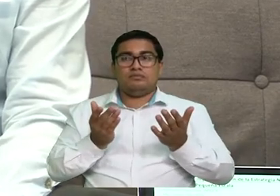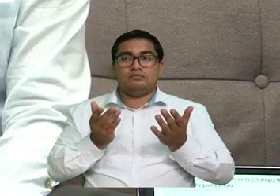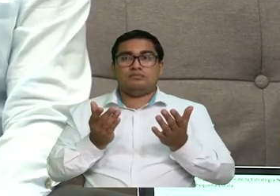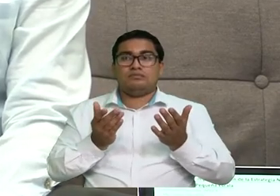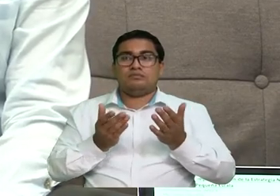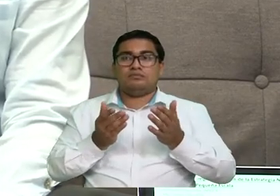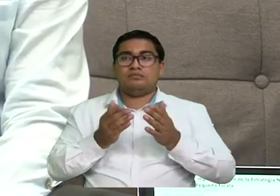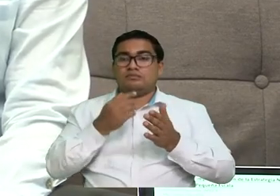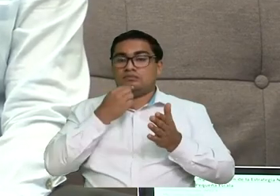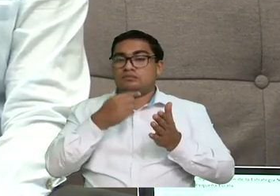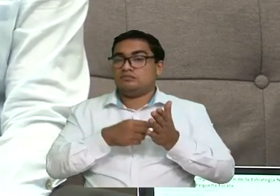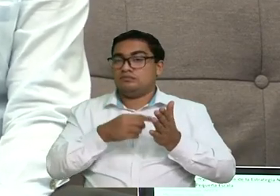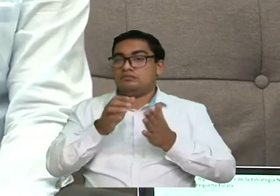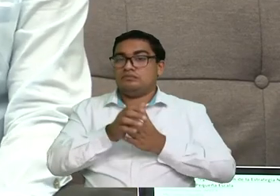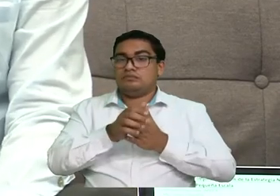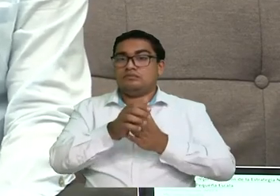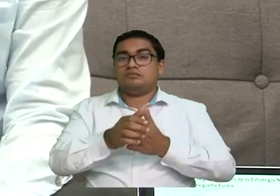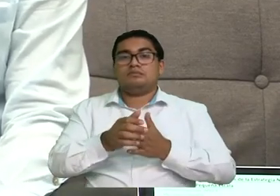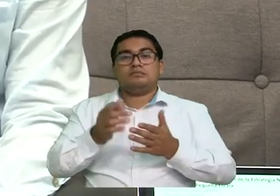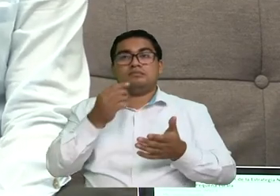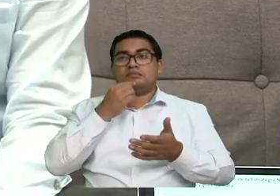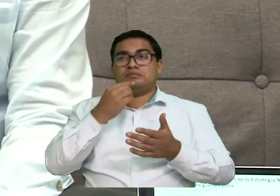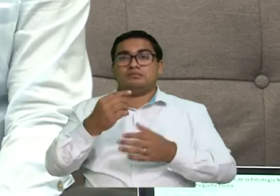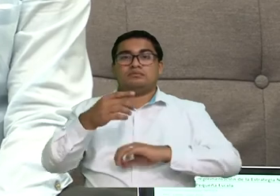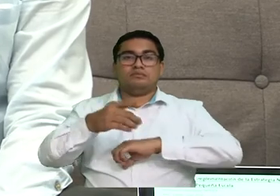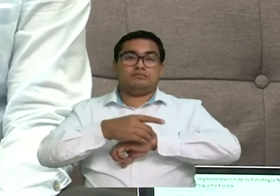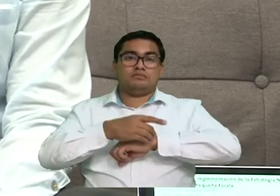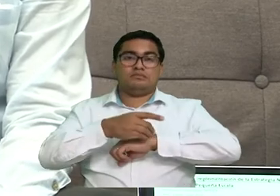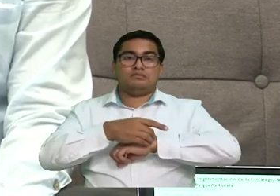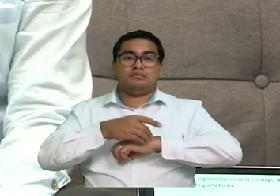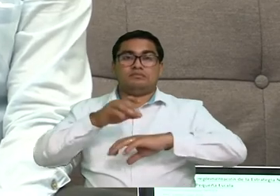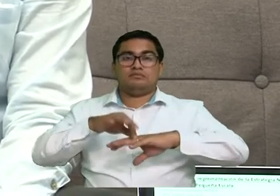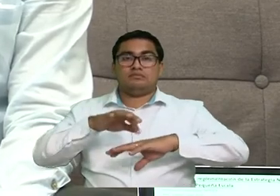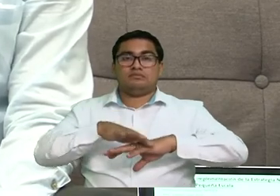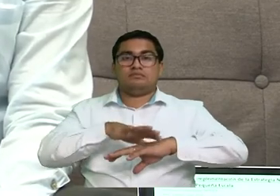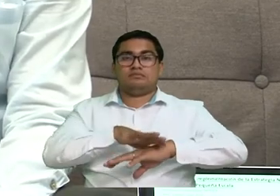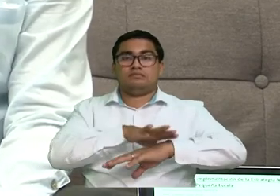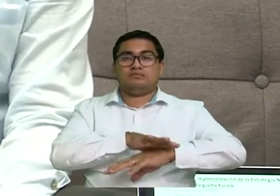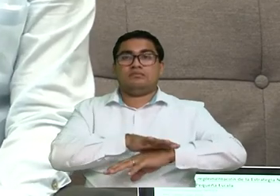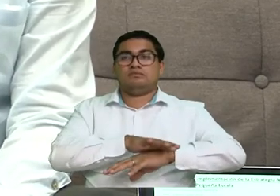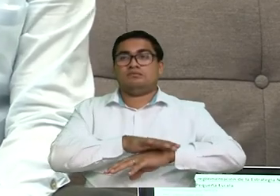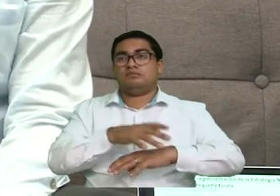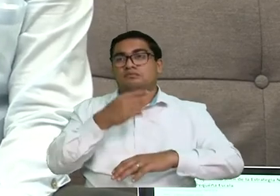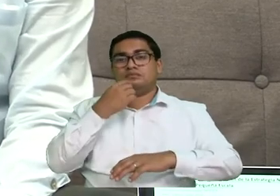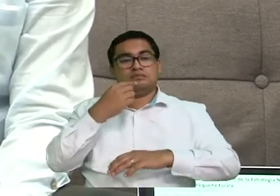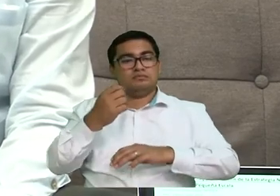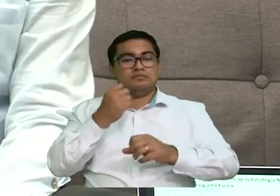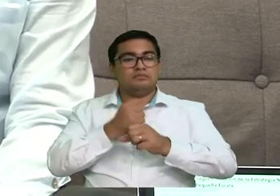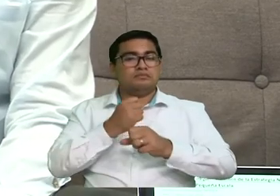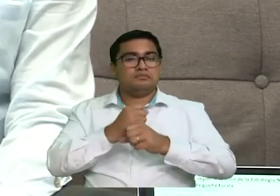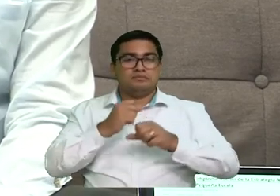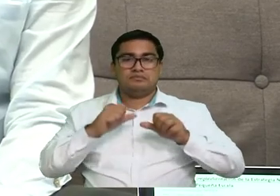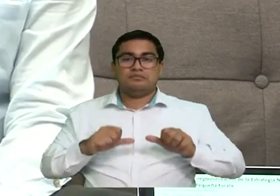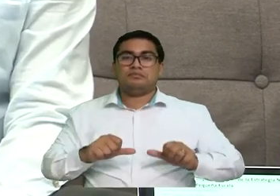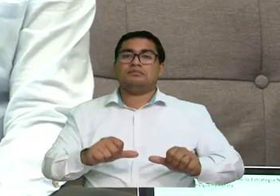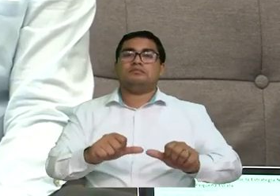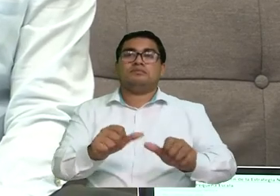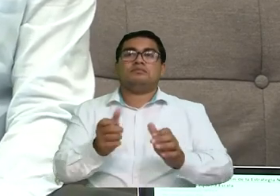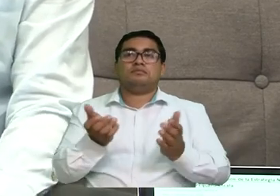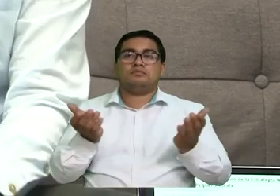guía, ¿ya? Que la ha marcado el comandante Daniel y la compañera Rosario, y que seguimos nosotros,